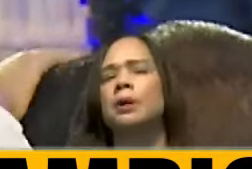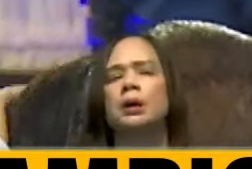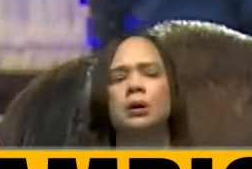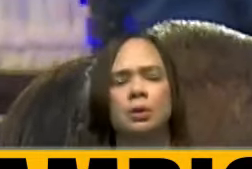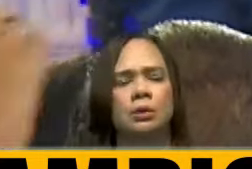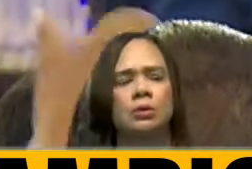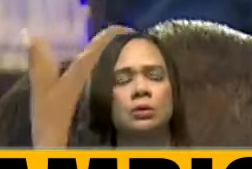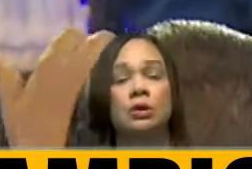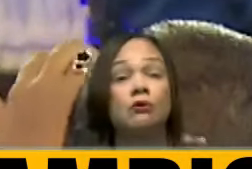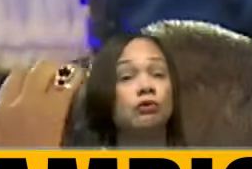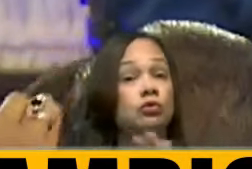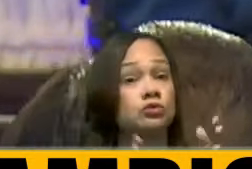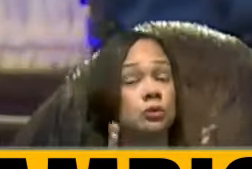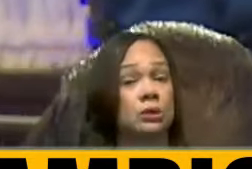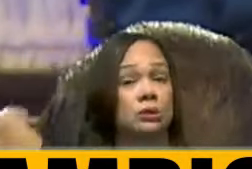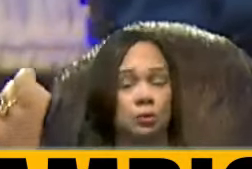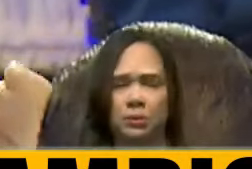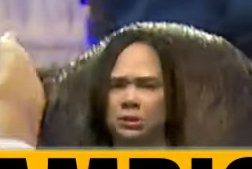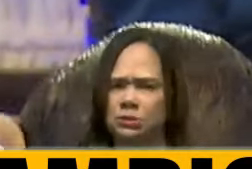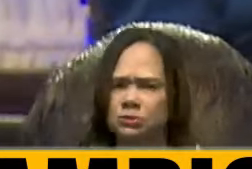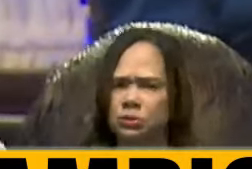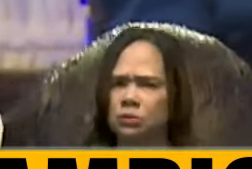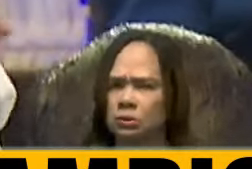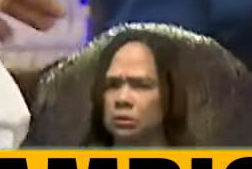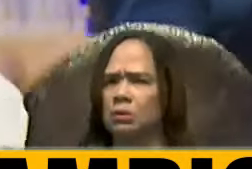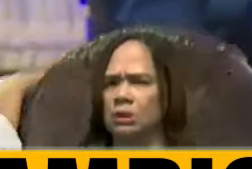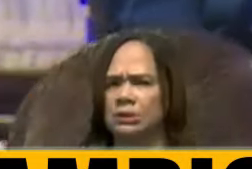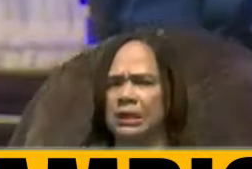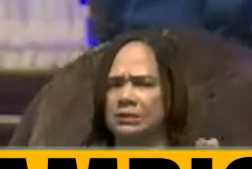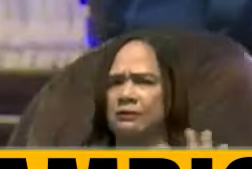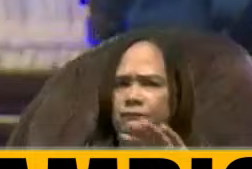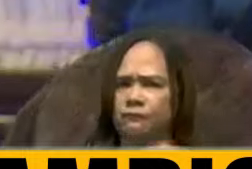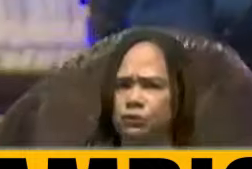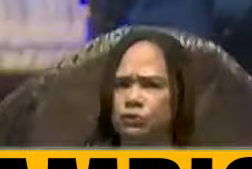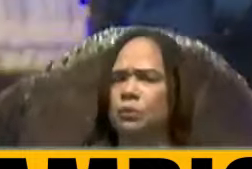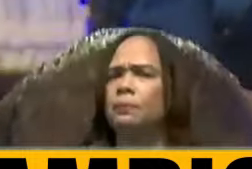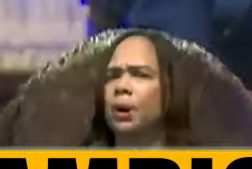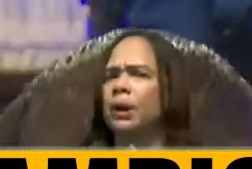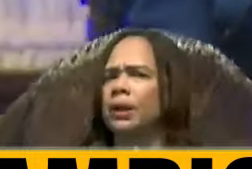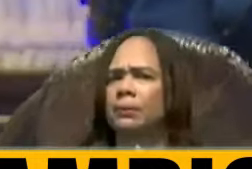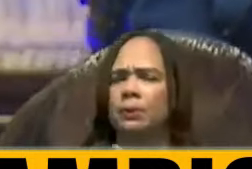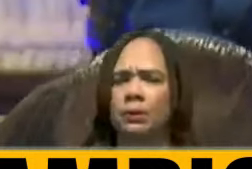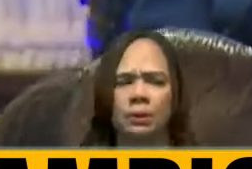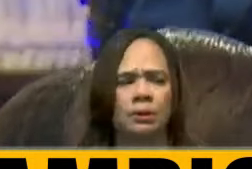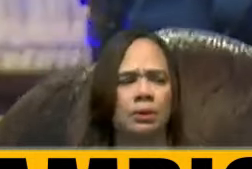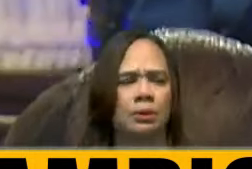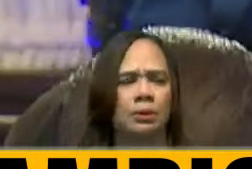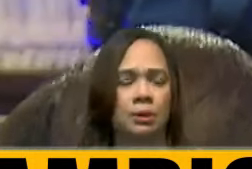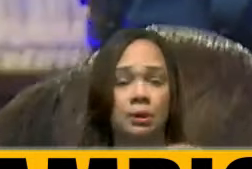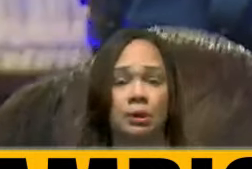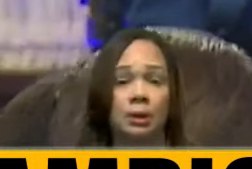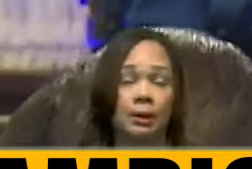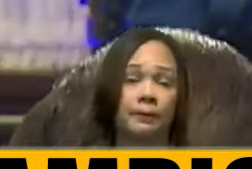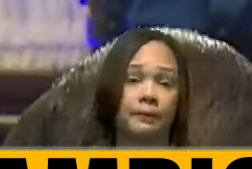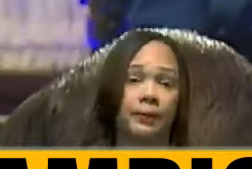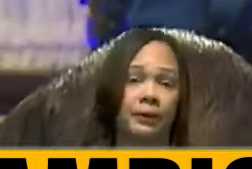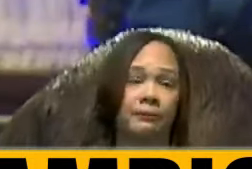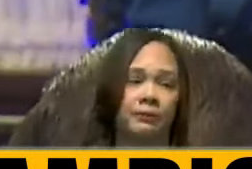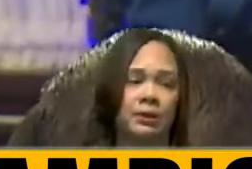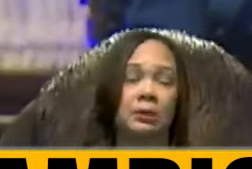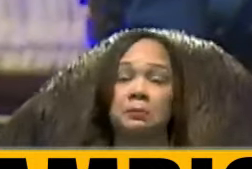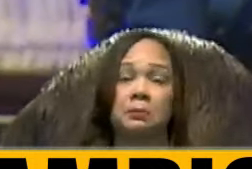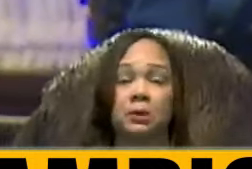con los funcionarios con los ministros a raíz de esta fusión por ejemplo aquí tenemos al ministro peliza que va a pasar